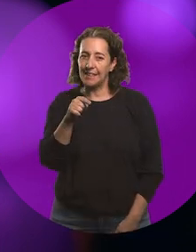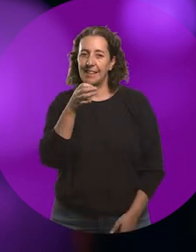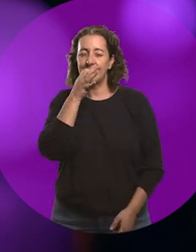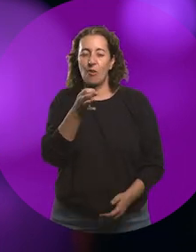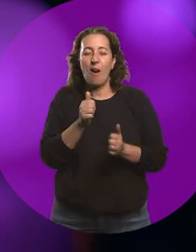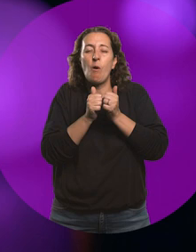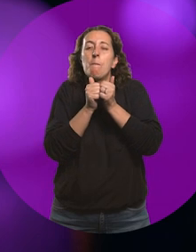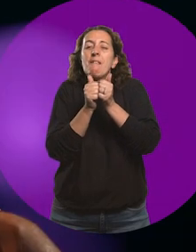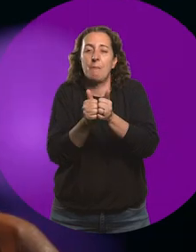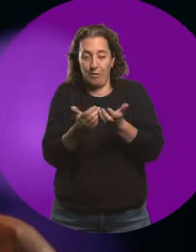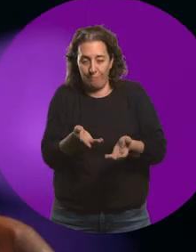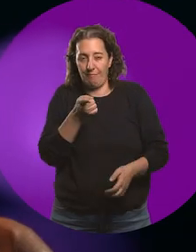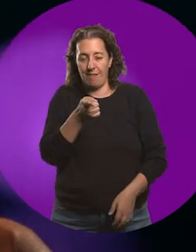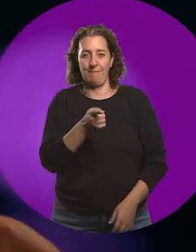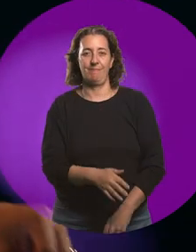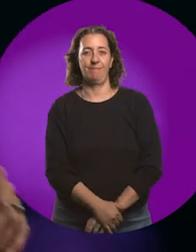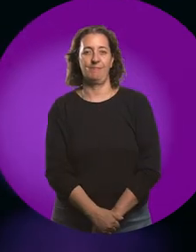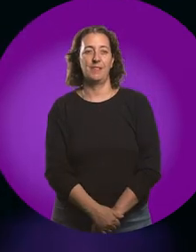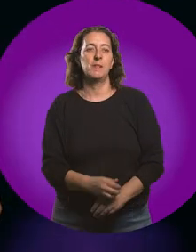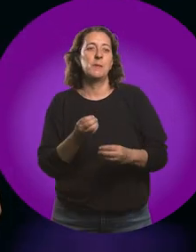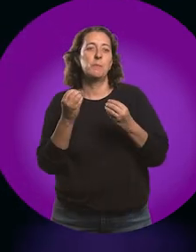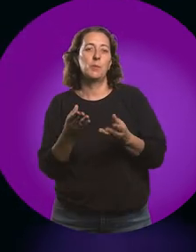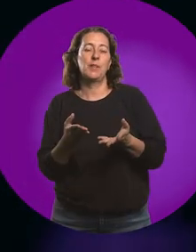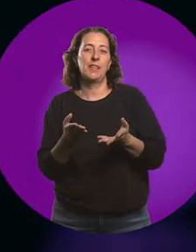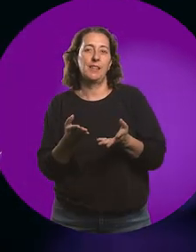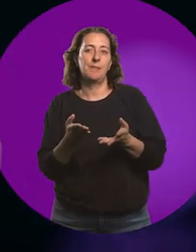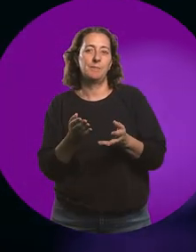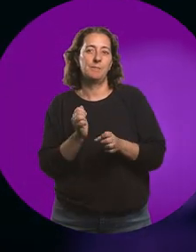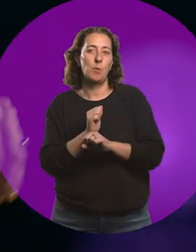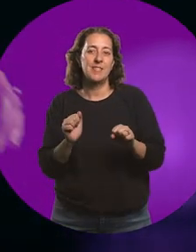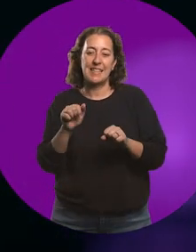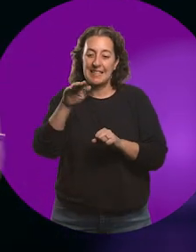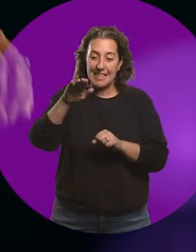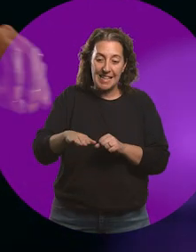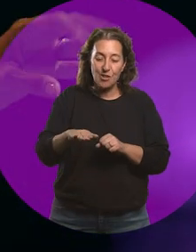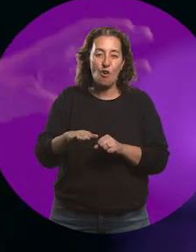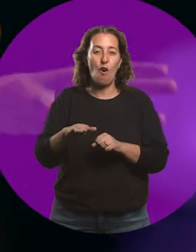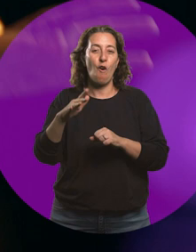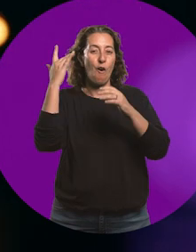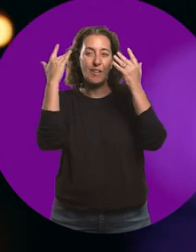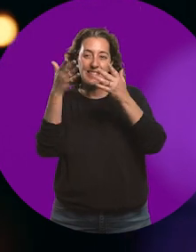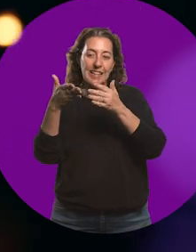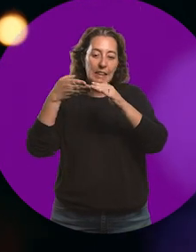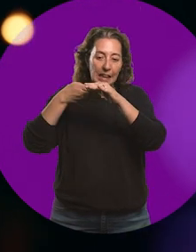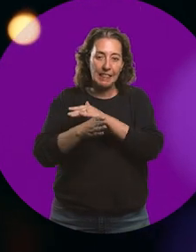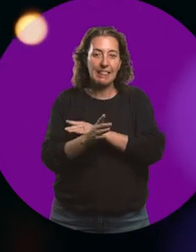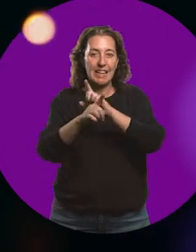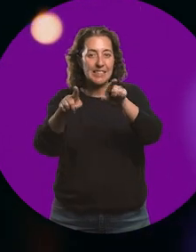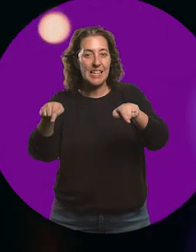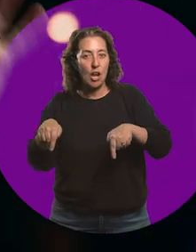ese acompañamiento. Porque de repente para ese chico o ese niño que entra en ese salón, en esa